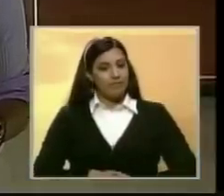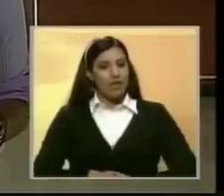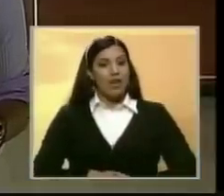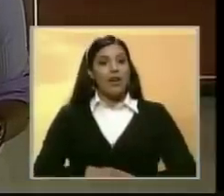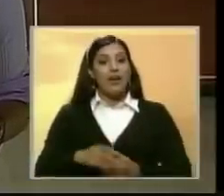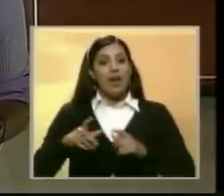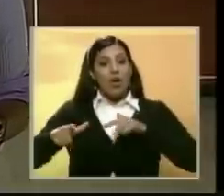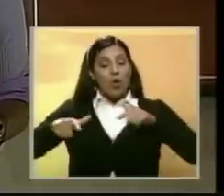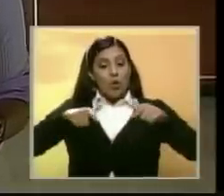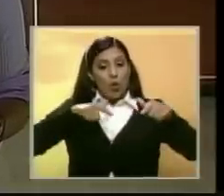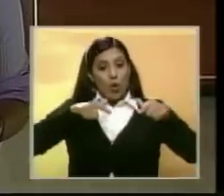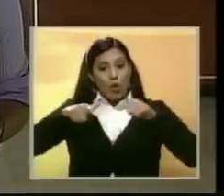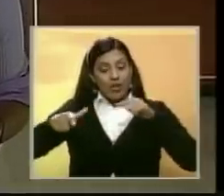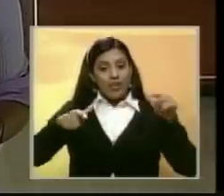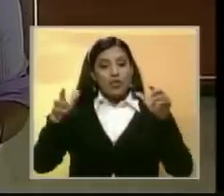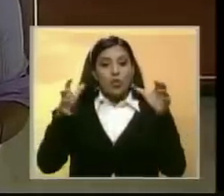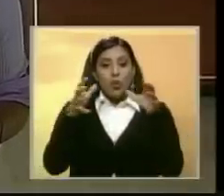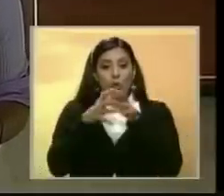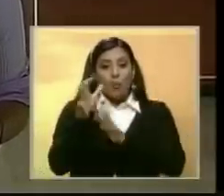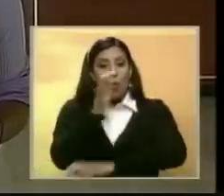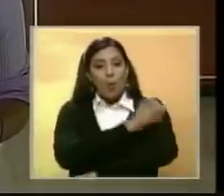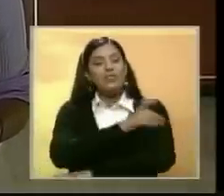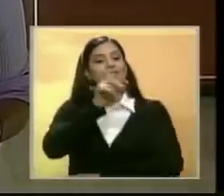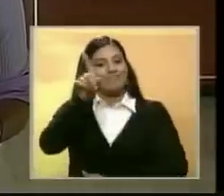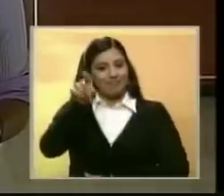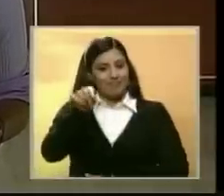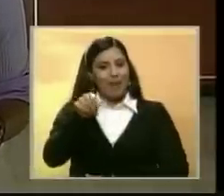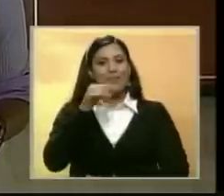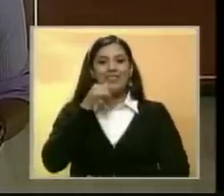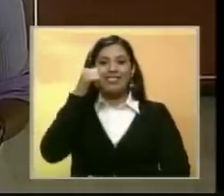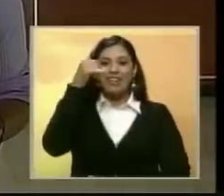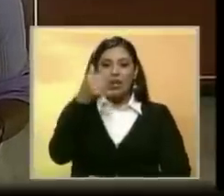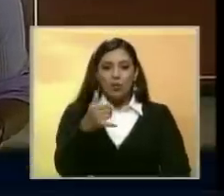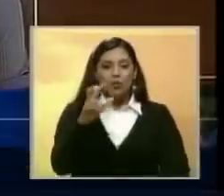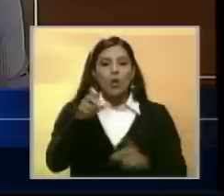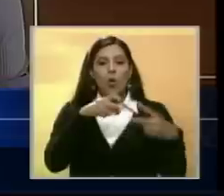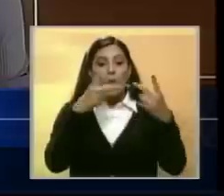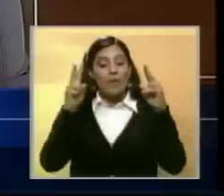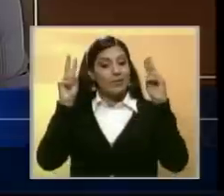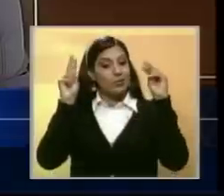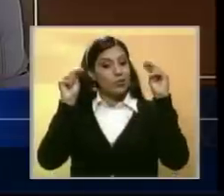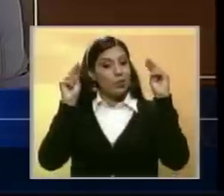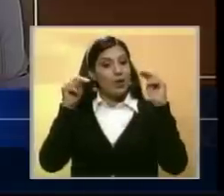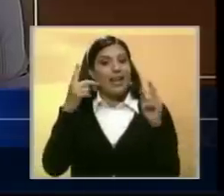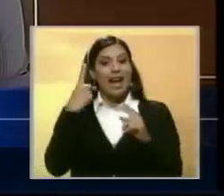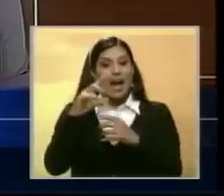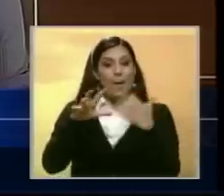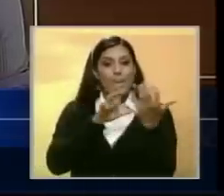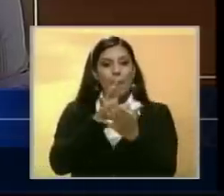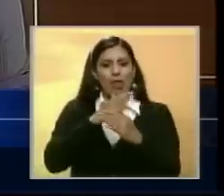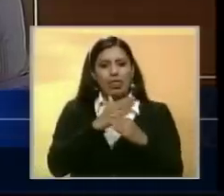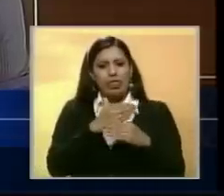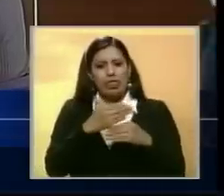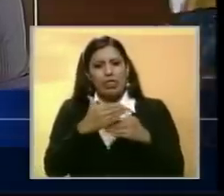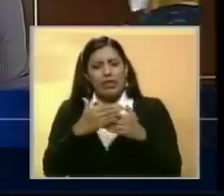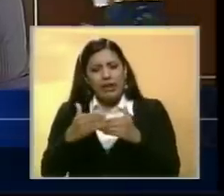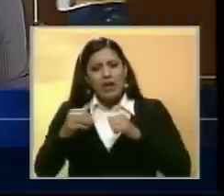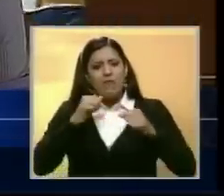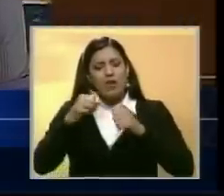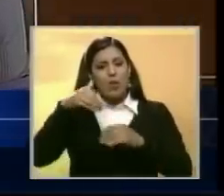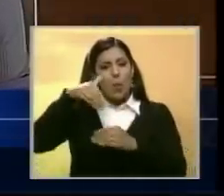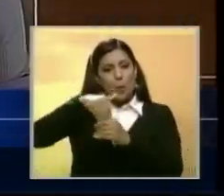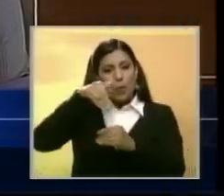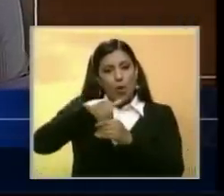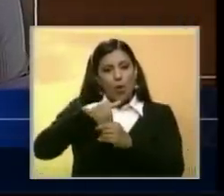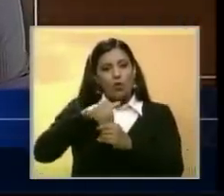El coordinador de la coalición opositora también denunció nuevas supuestas maniobras para retrasar la activación del